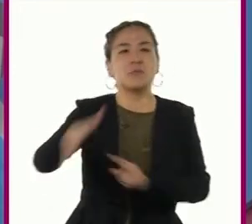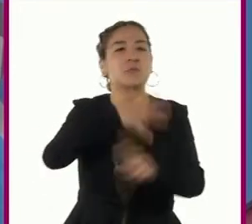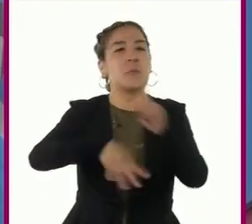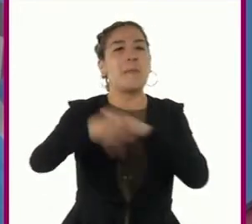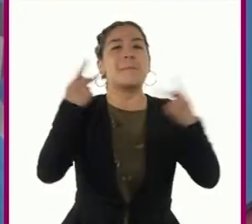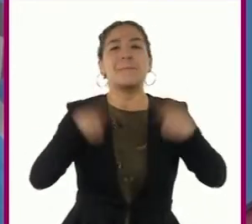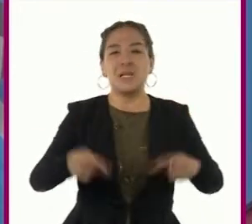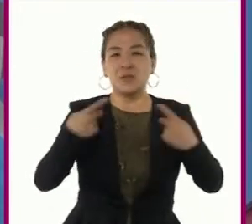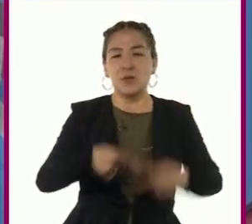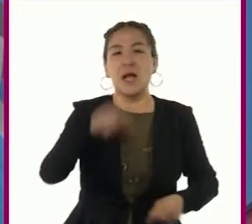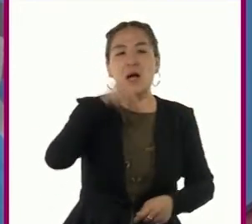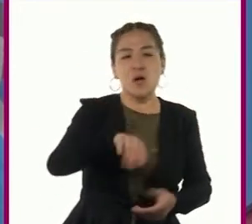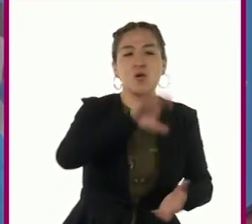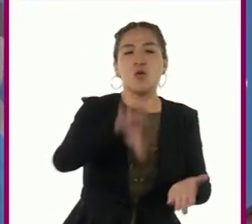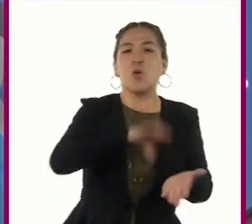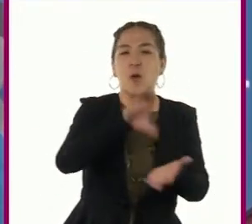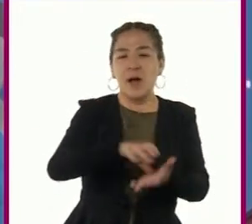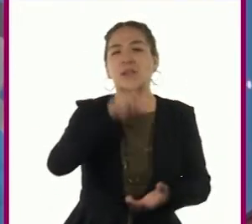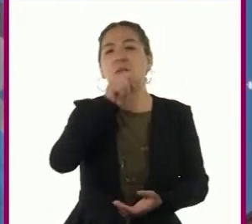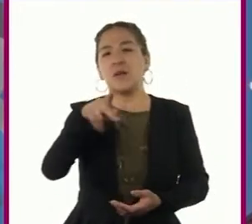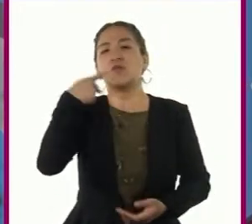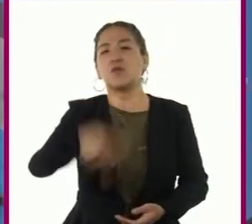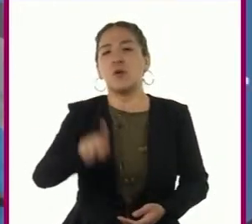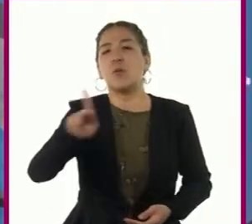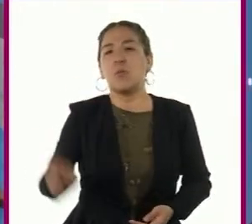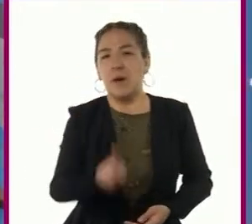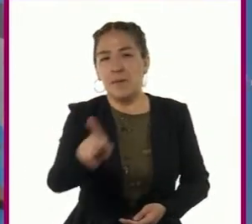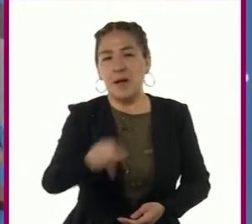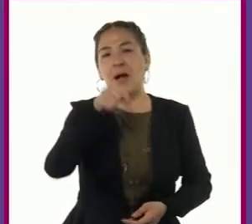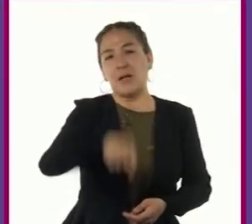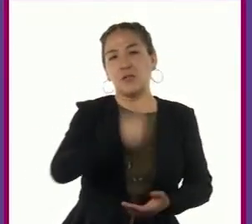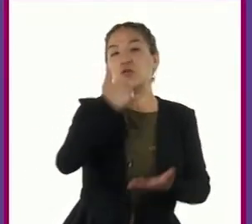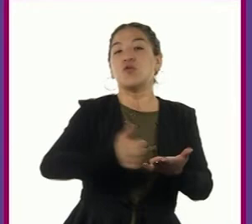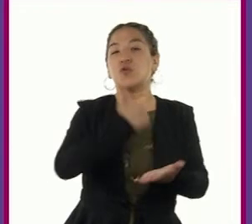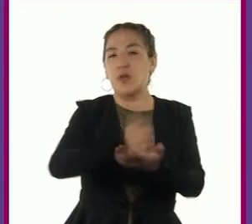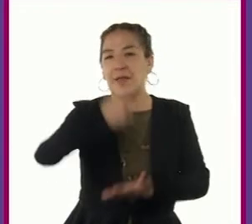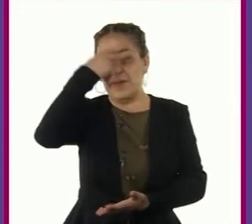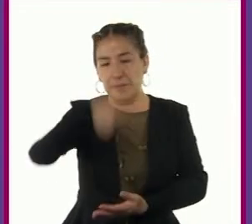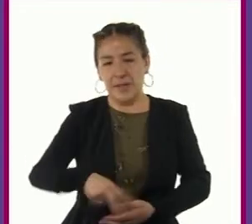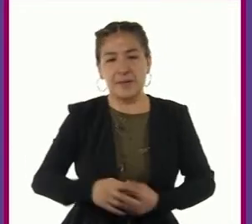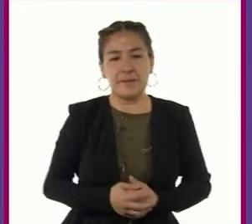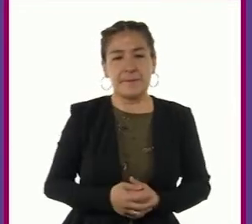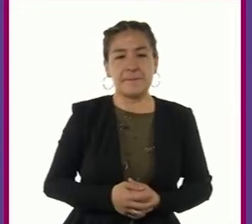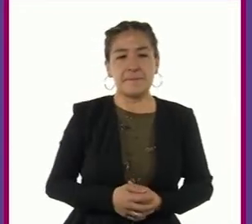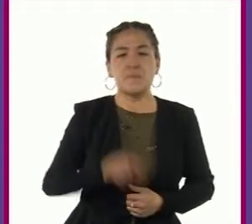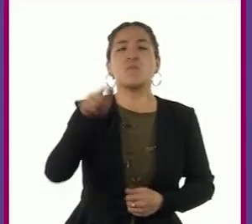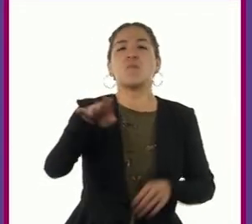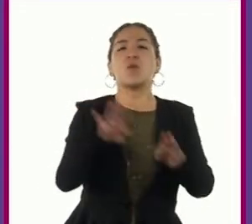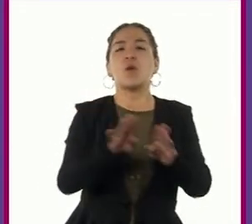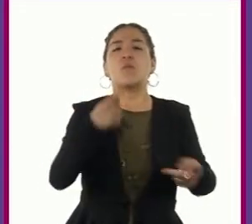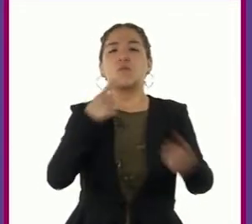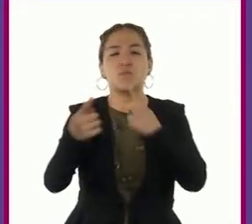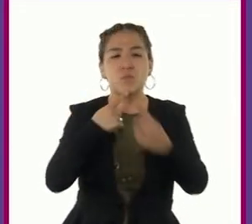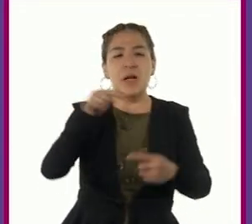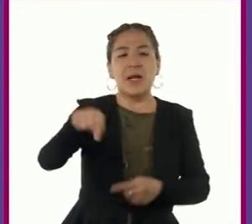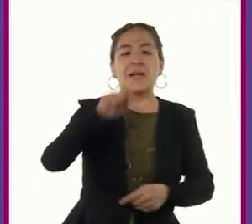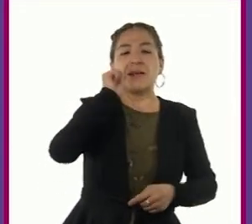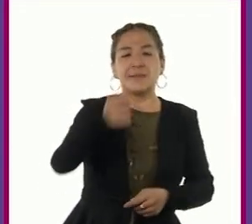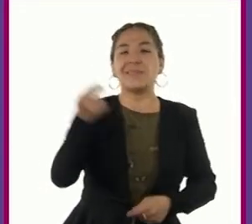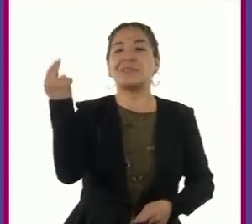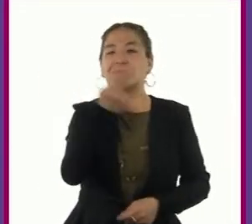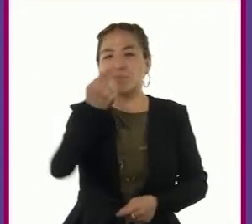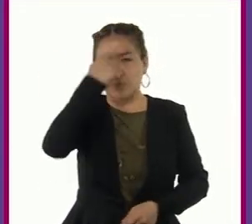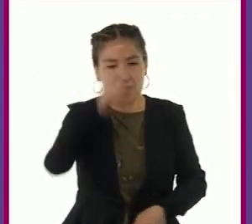ciudadanos de las colonias de los pueblos originarios en la Ciudad de México. Dichas organizaciones pretenden